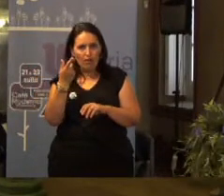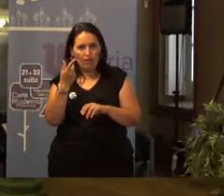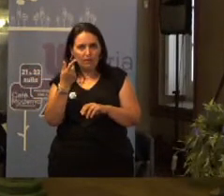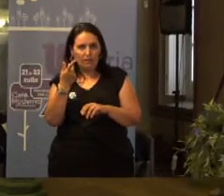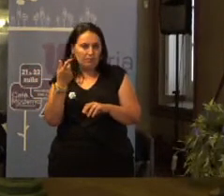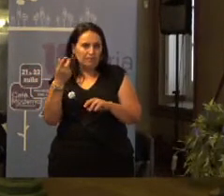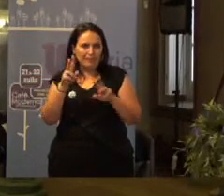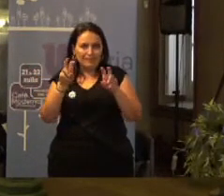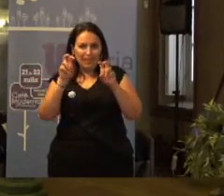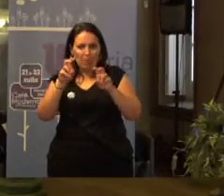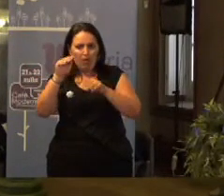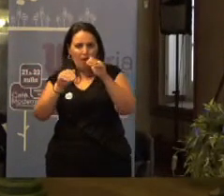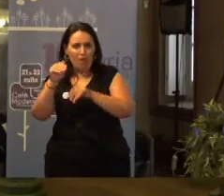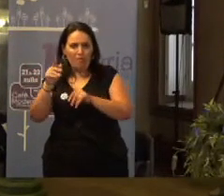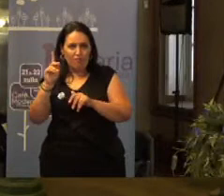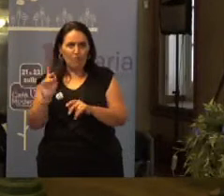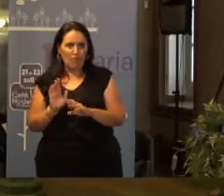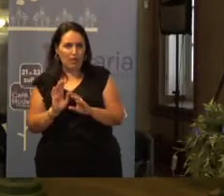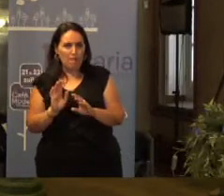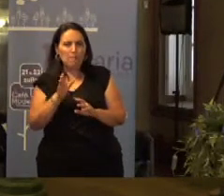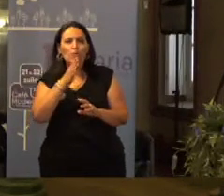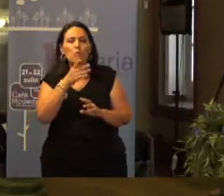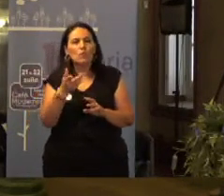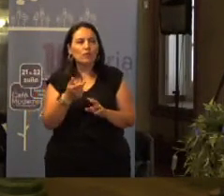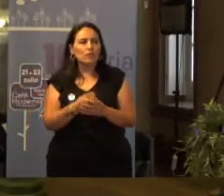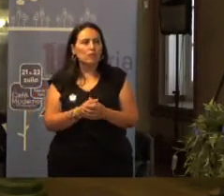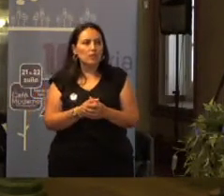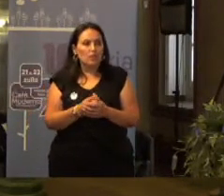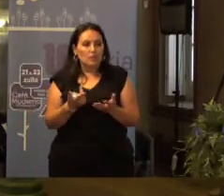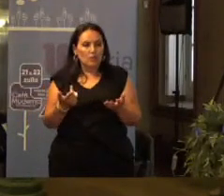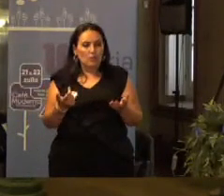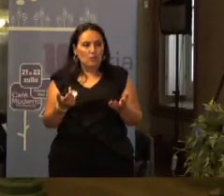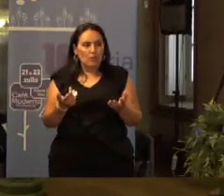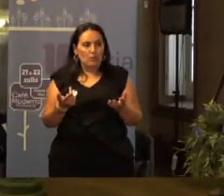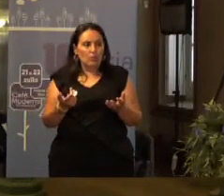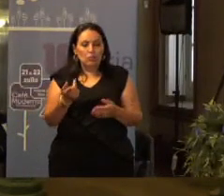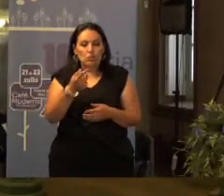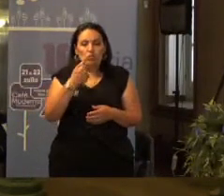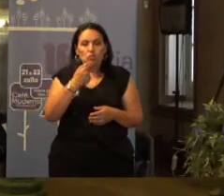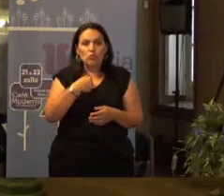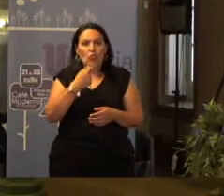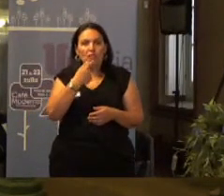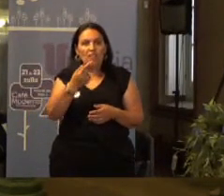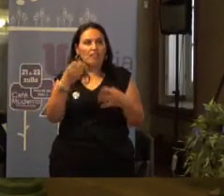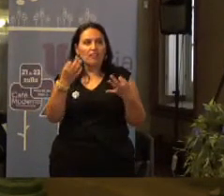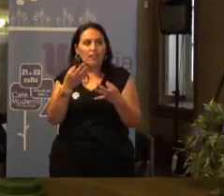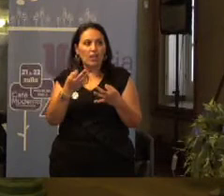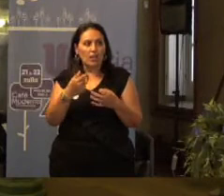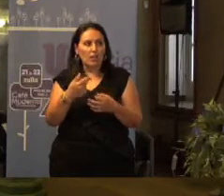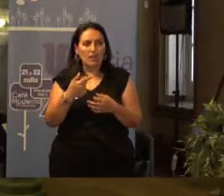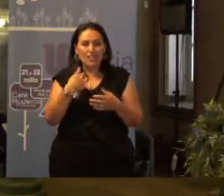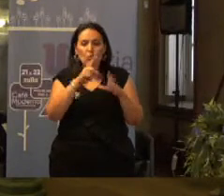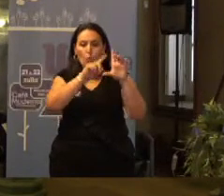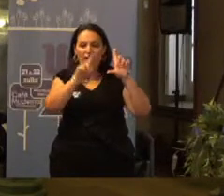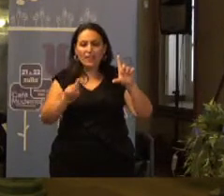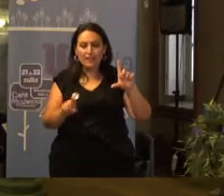democracia, a democracia non leva para allá da república. A democracia tal como se entende. Entonces, o que quero decir con isto é que se hai esa crise